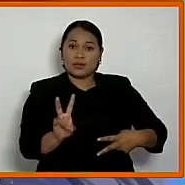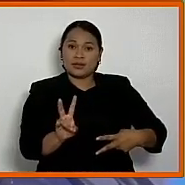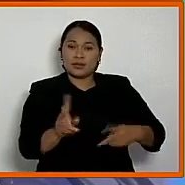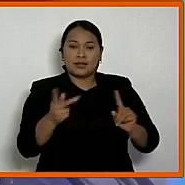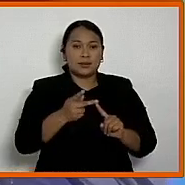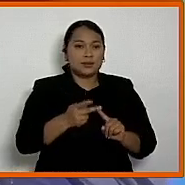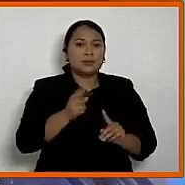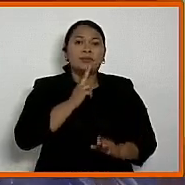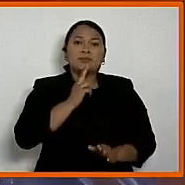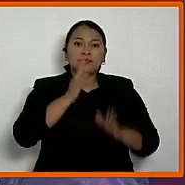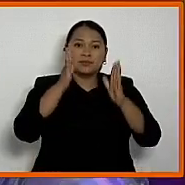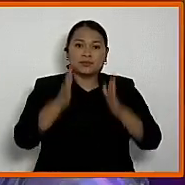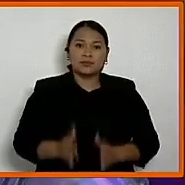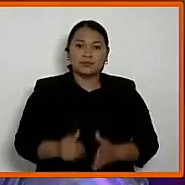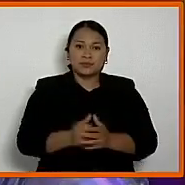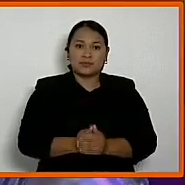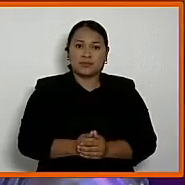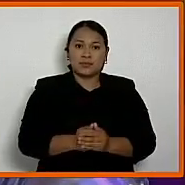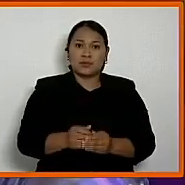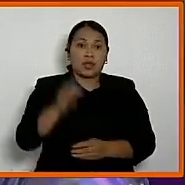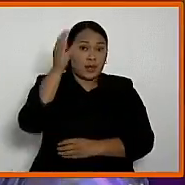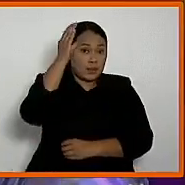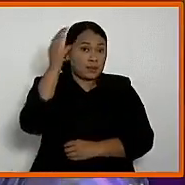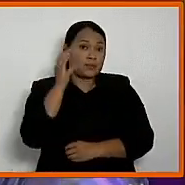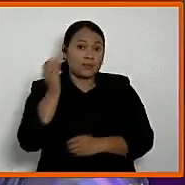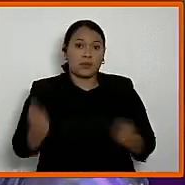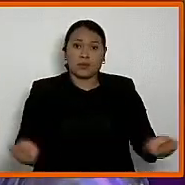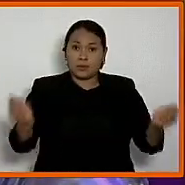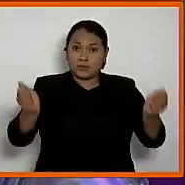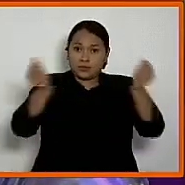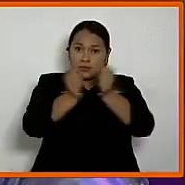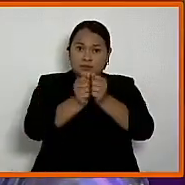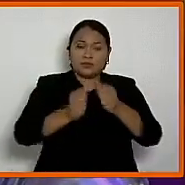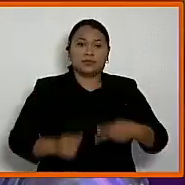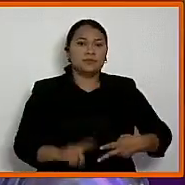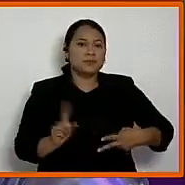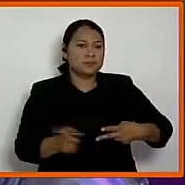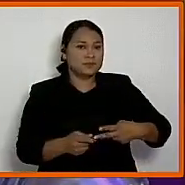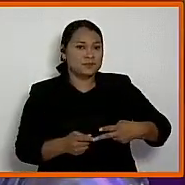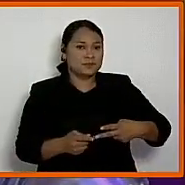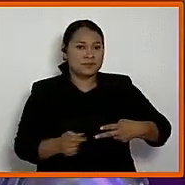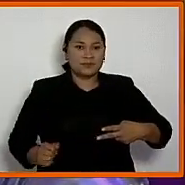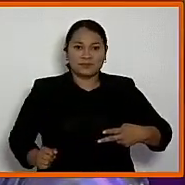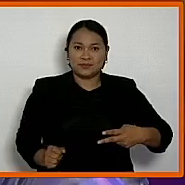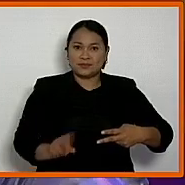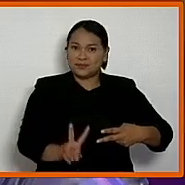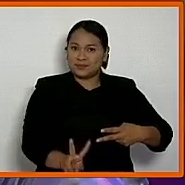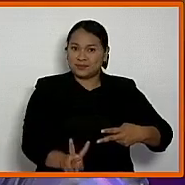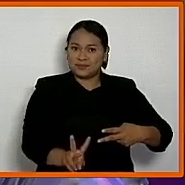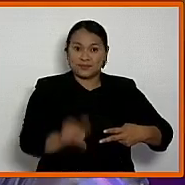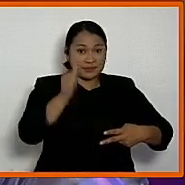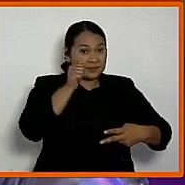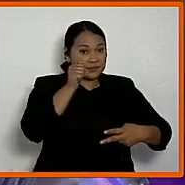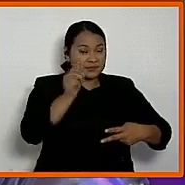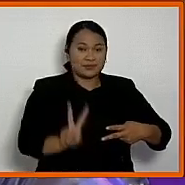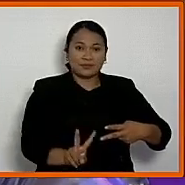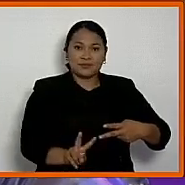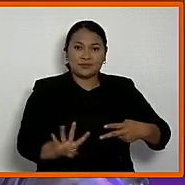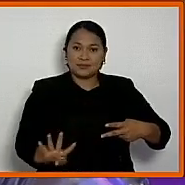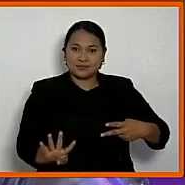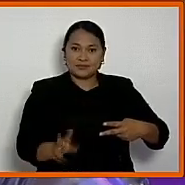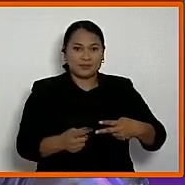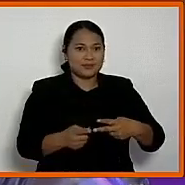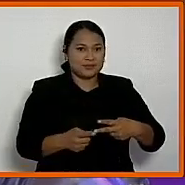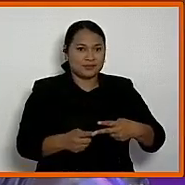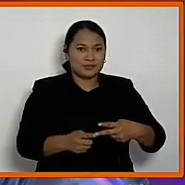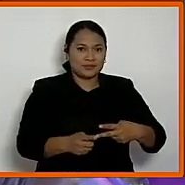su catrachada, catre. Segundo número ganador, su primer dígito, 2. Segundo dígito, atentos. Este es el 4. Segundo